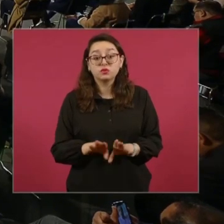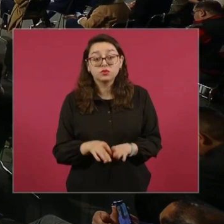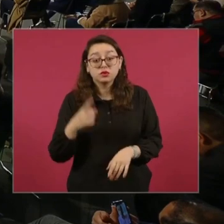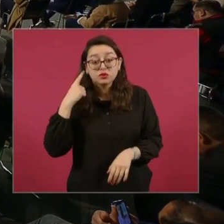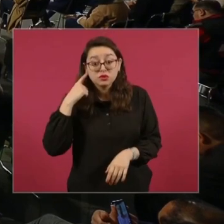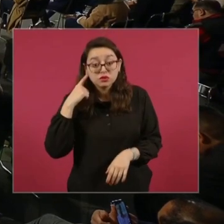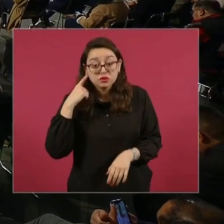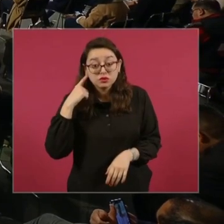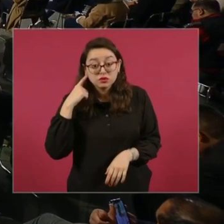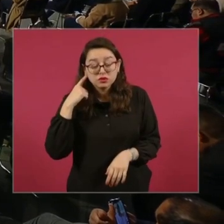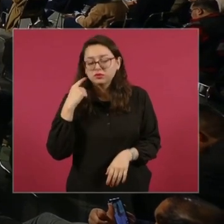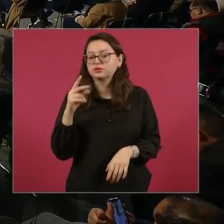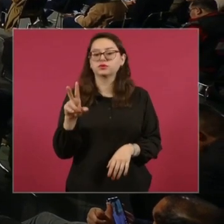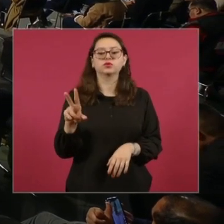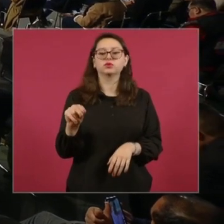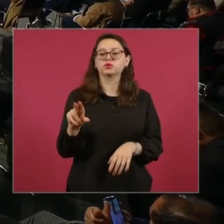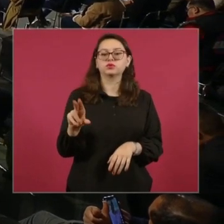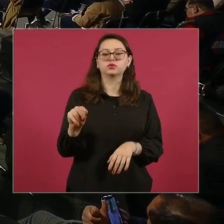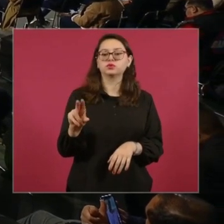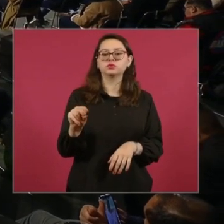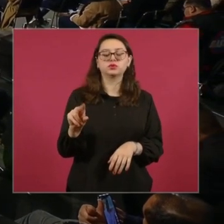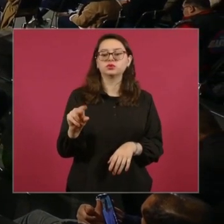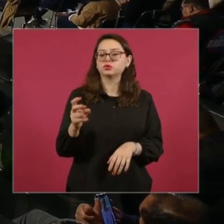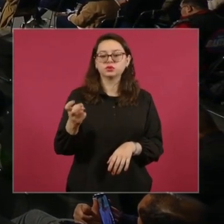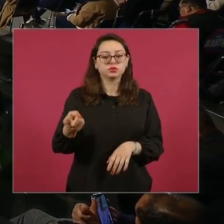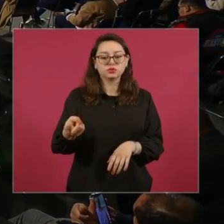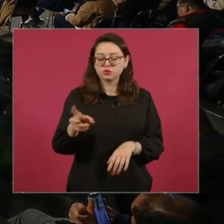No, ese es nuevo.